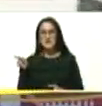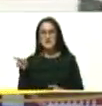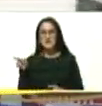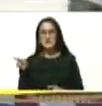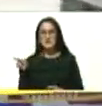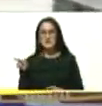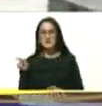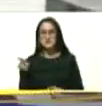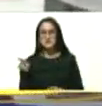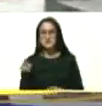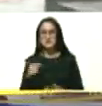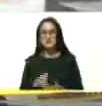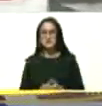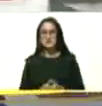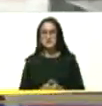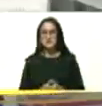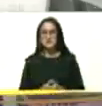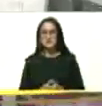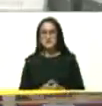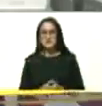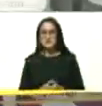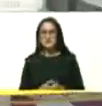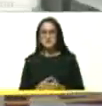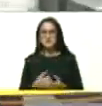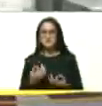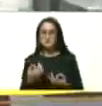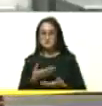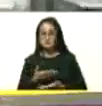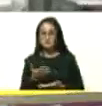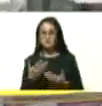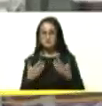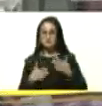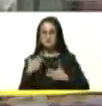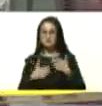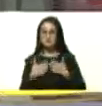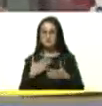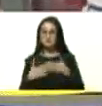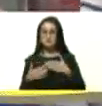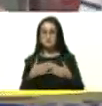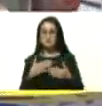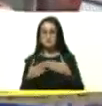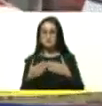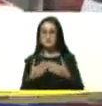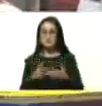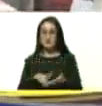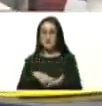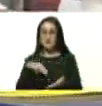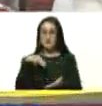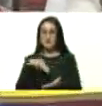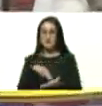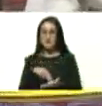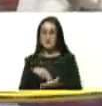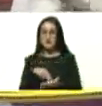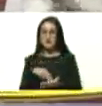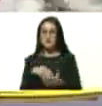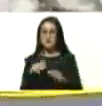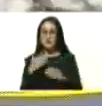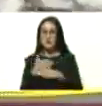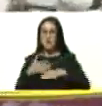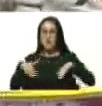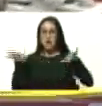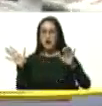empresa, presidente, que ha tenido a bien, en medio de grandes dificultades, levantarse como el ave fénix